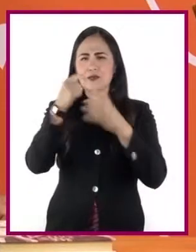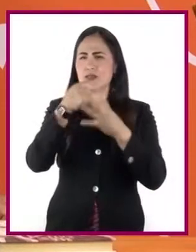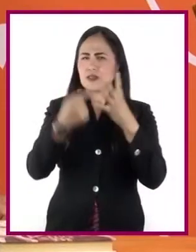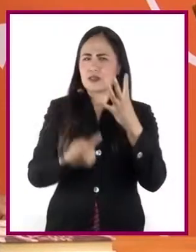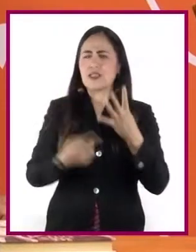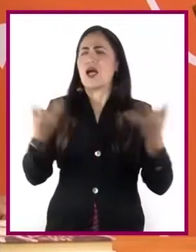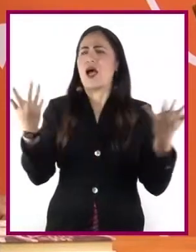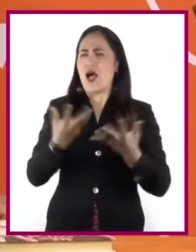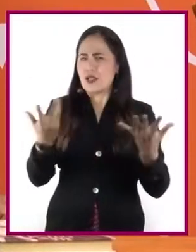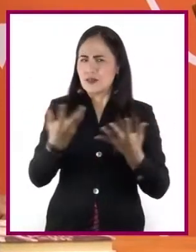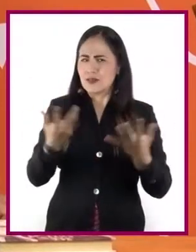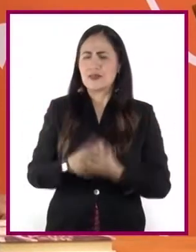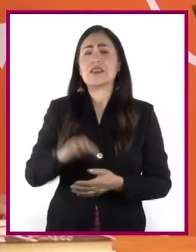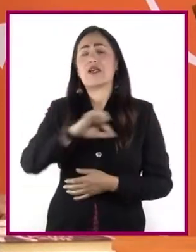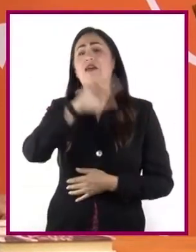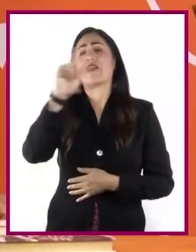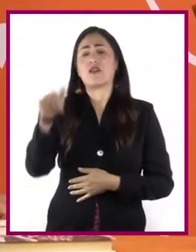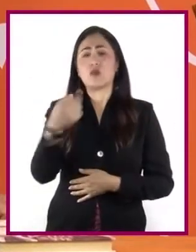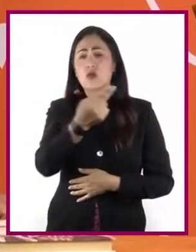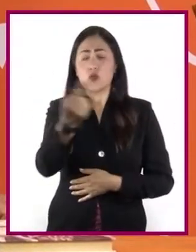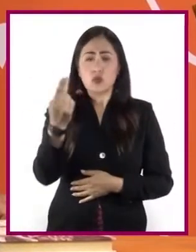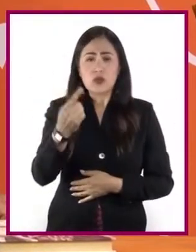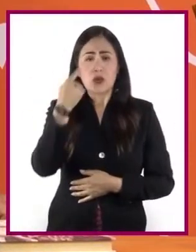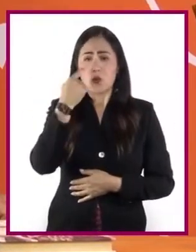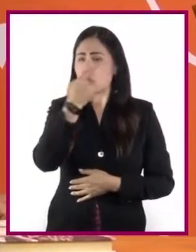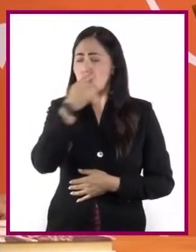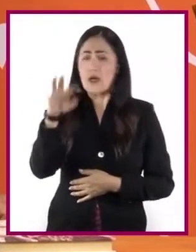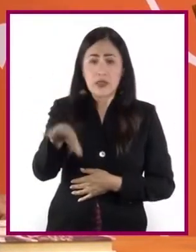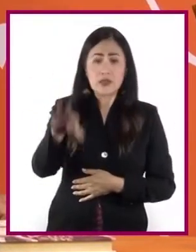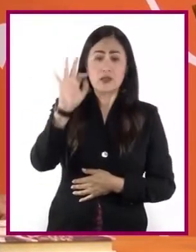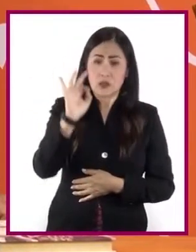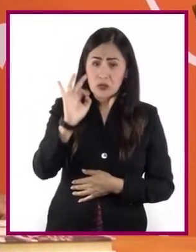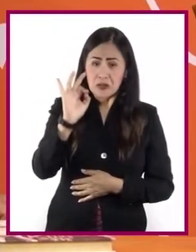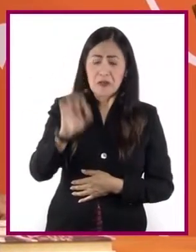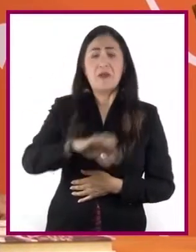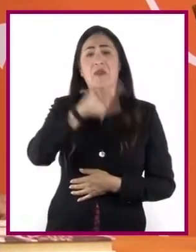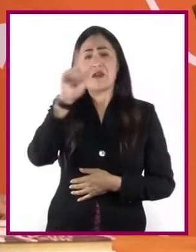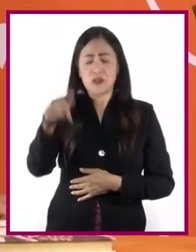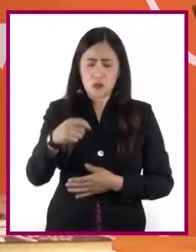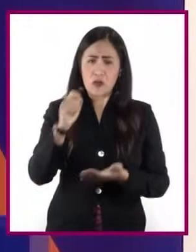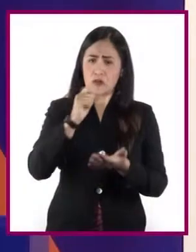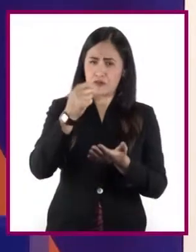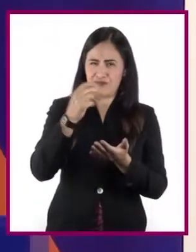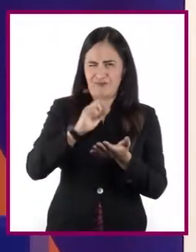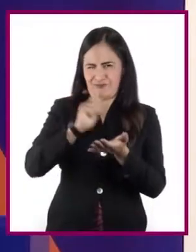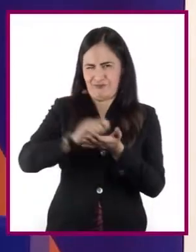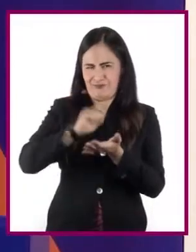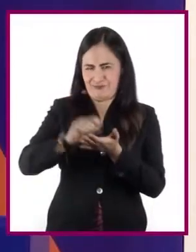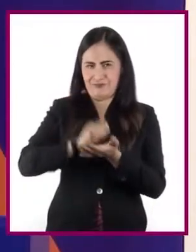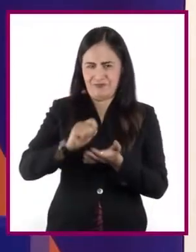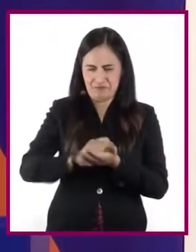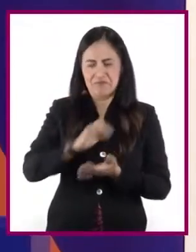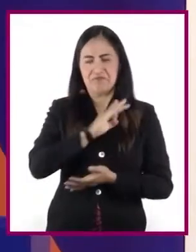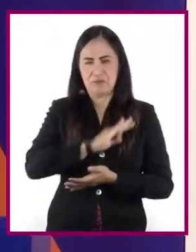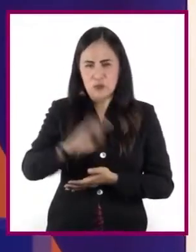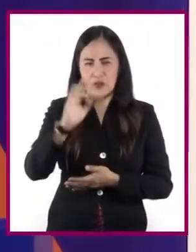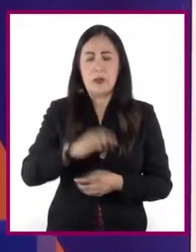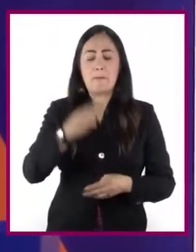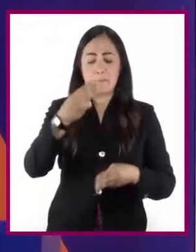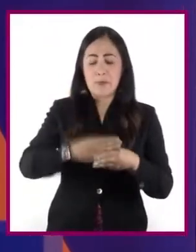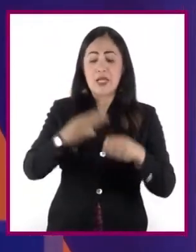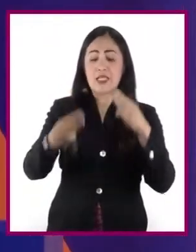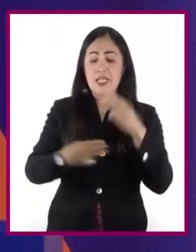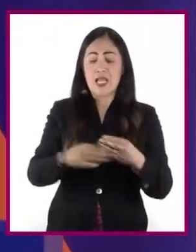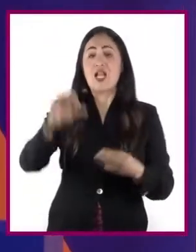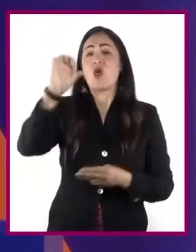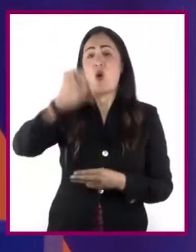desarrollar y a partir de la elección que ustedes hagan, podrían realizar los borradores de la suya. Los materiales que